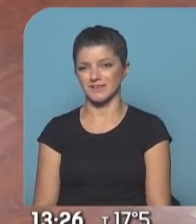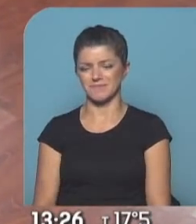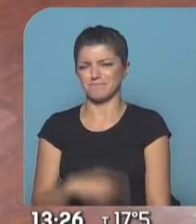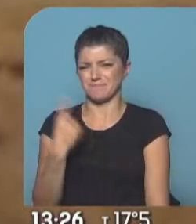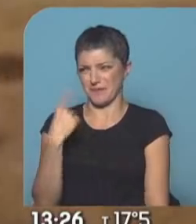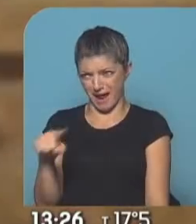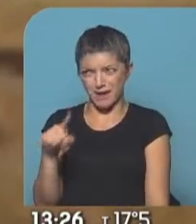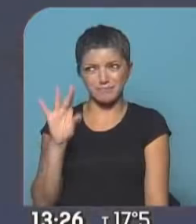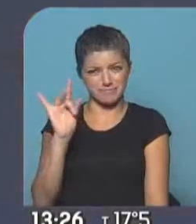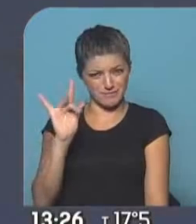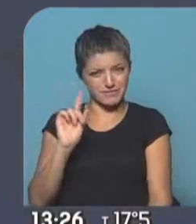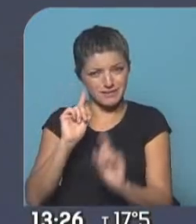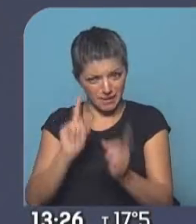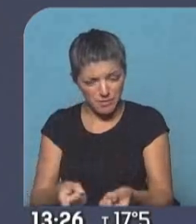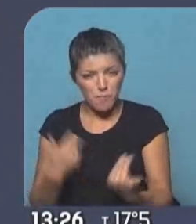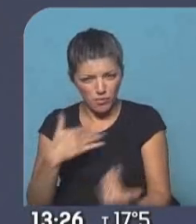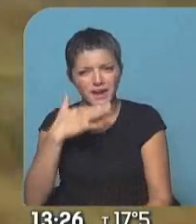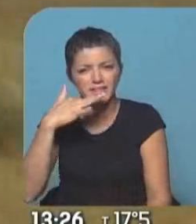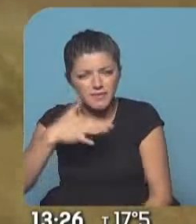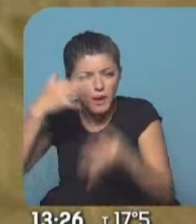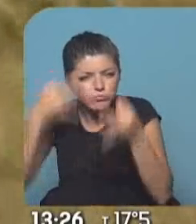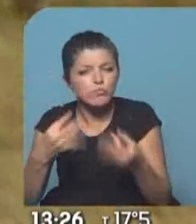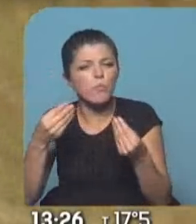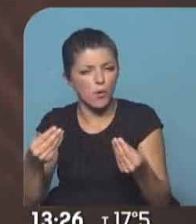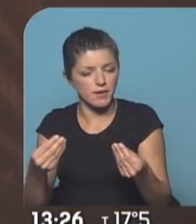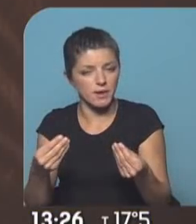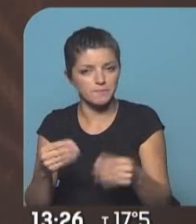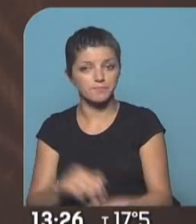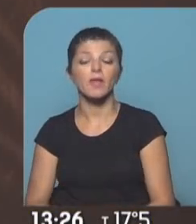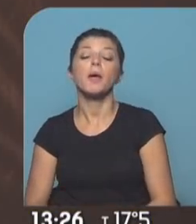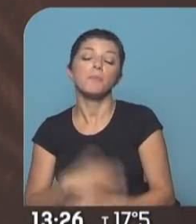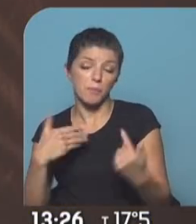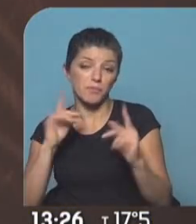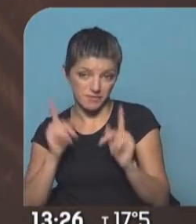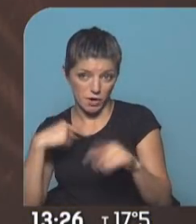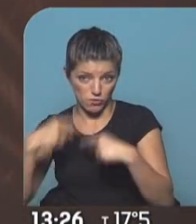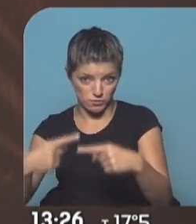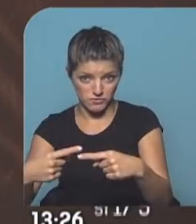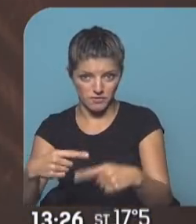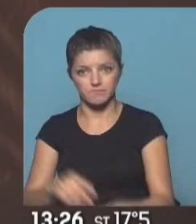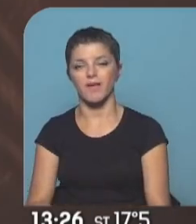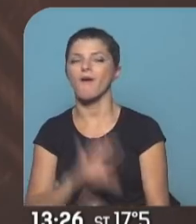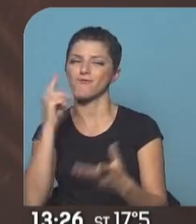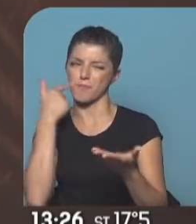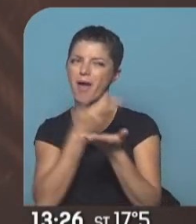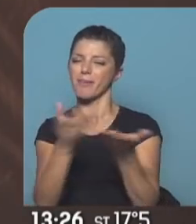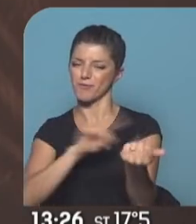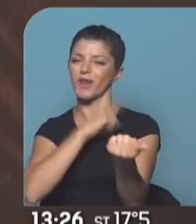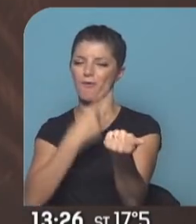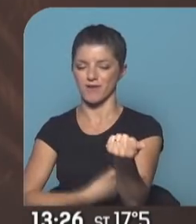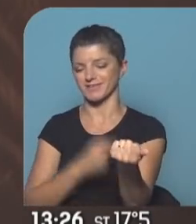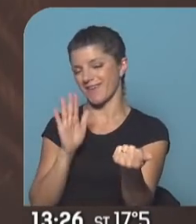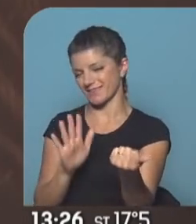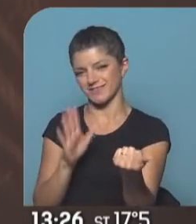Es difícil, muy difícil llegar a entender qué es lo que pasa, pero sí podemos saber cómo sigue esto. Una demostración de fuerza, sí, esta es claro. La realidad con